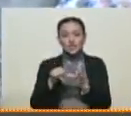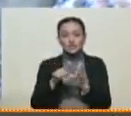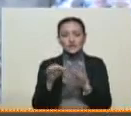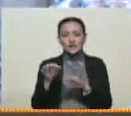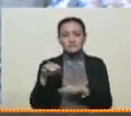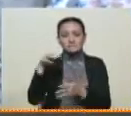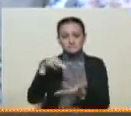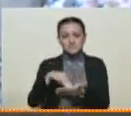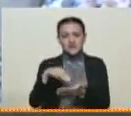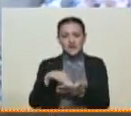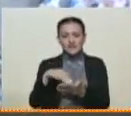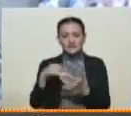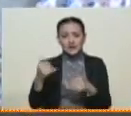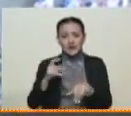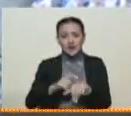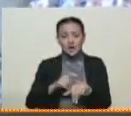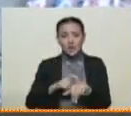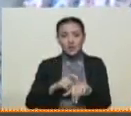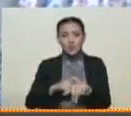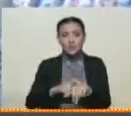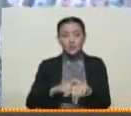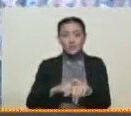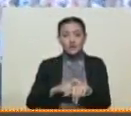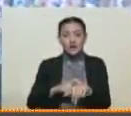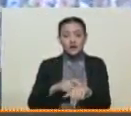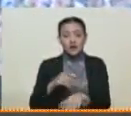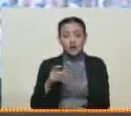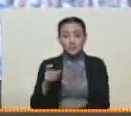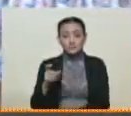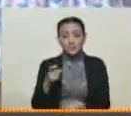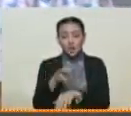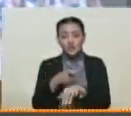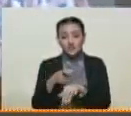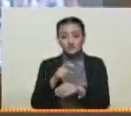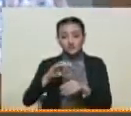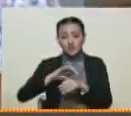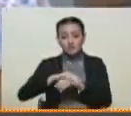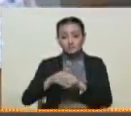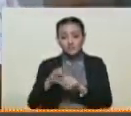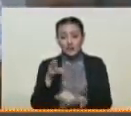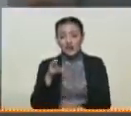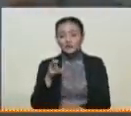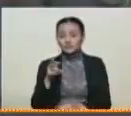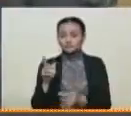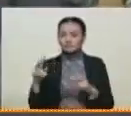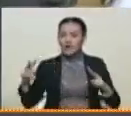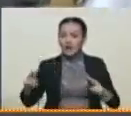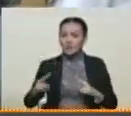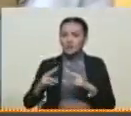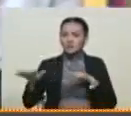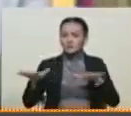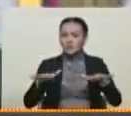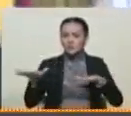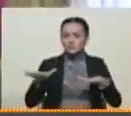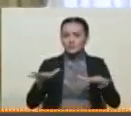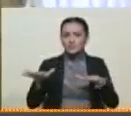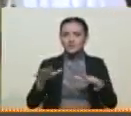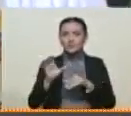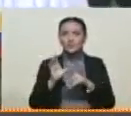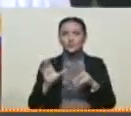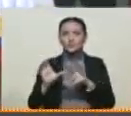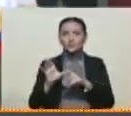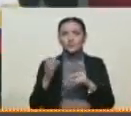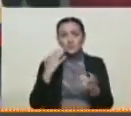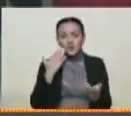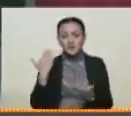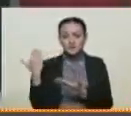estado Miranda. A esta hora el candidato a la gobernación, Héctor Rodríguez, participa en un encuentro junto a los movimientos culturales de